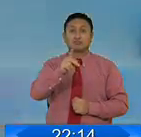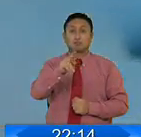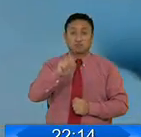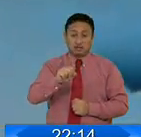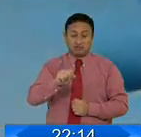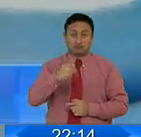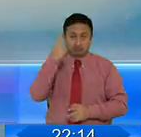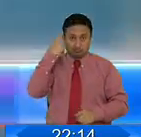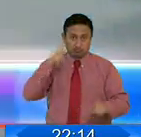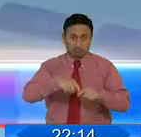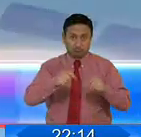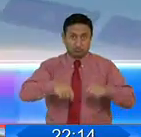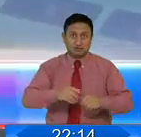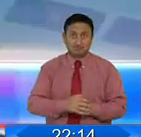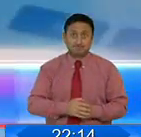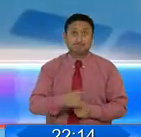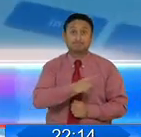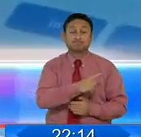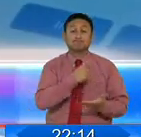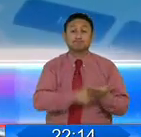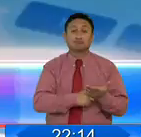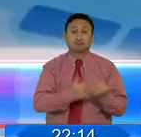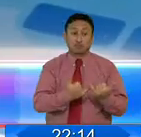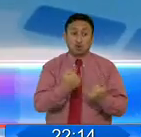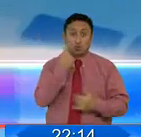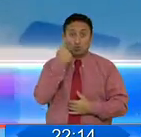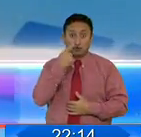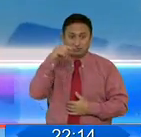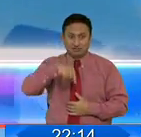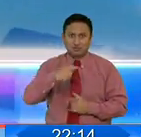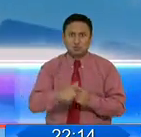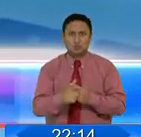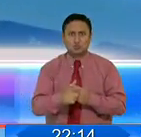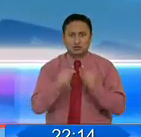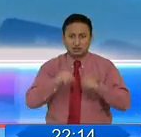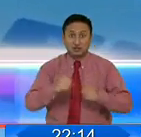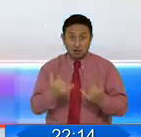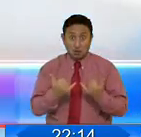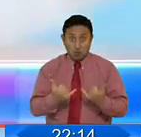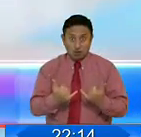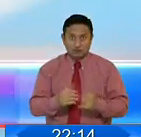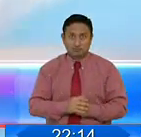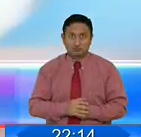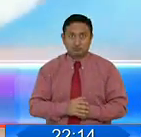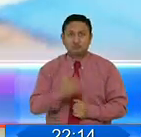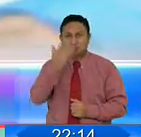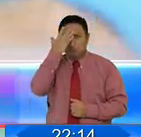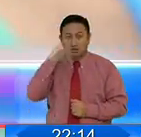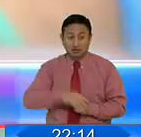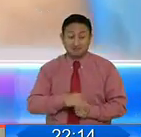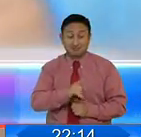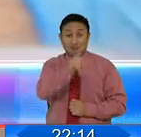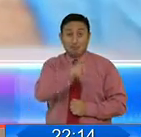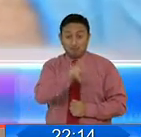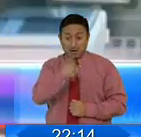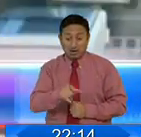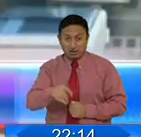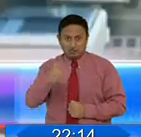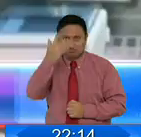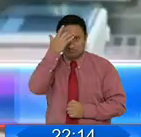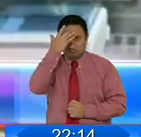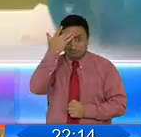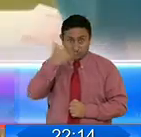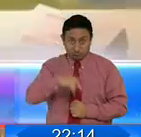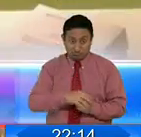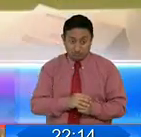epidemiólogo Gregorio Montalvo afirma que estas pruebas son las que necesita con urgencia la ciudad en este momento para detectar las personas quienes están